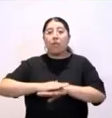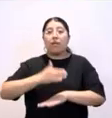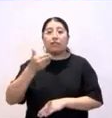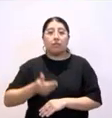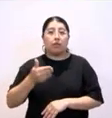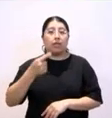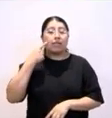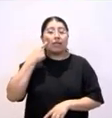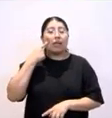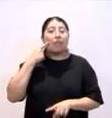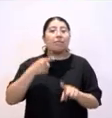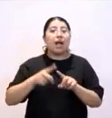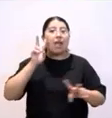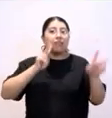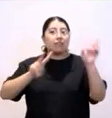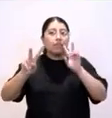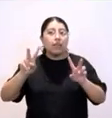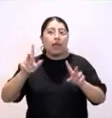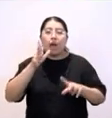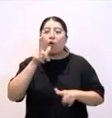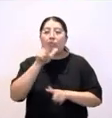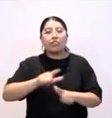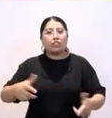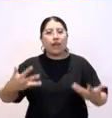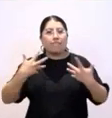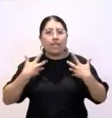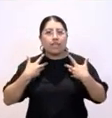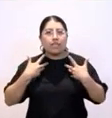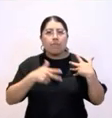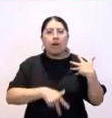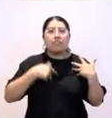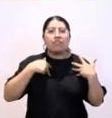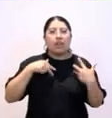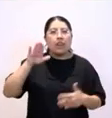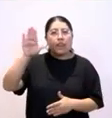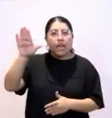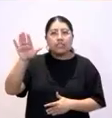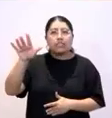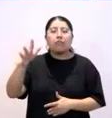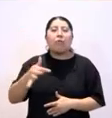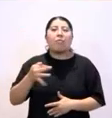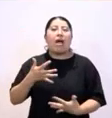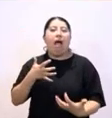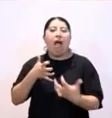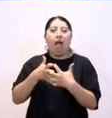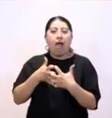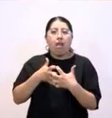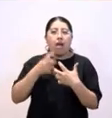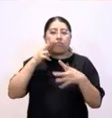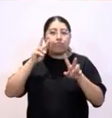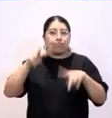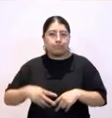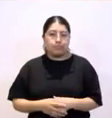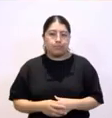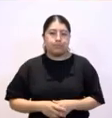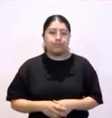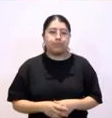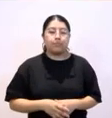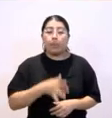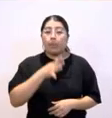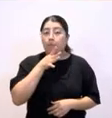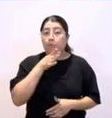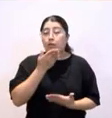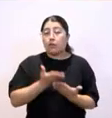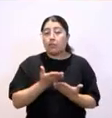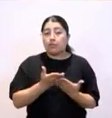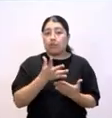y reconocer a las víctimas del franquismo y de la guerra en nuestra comunidad autónoma. Por eso le pido que, además